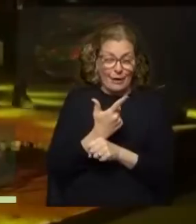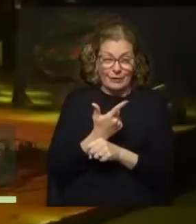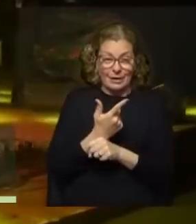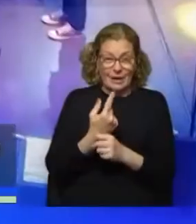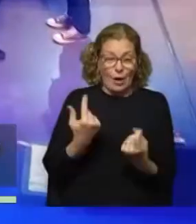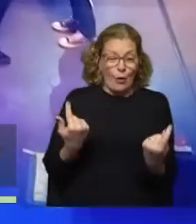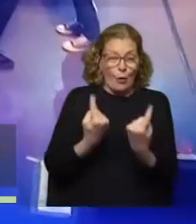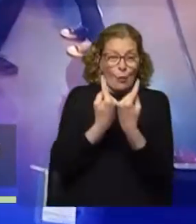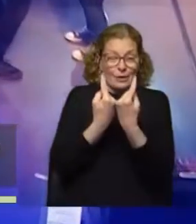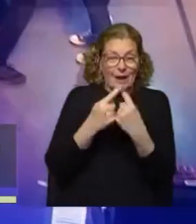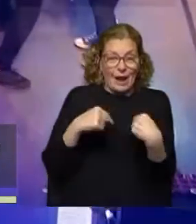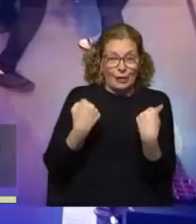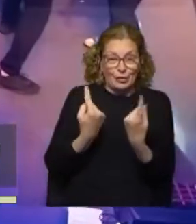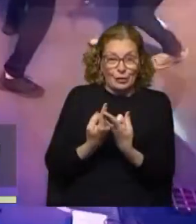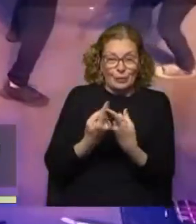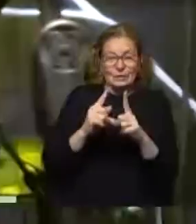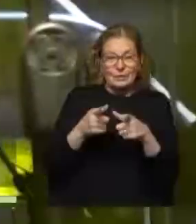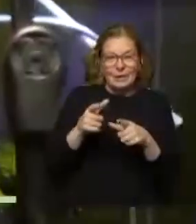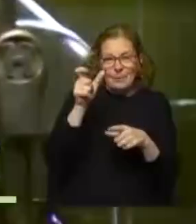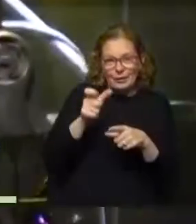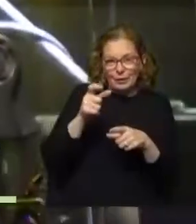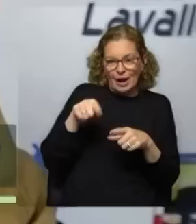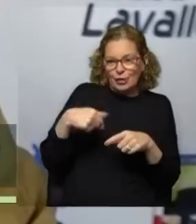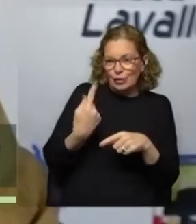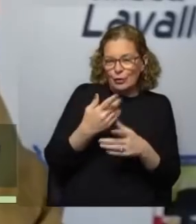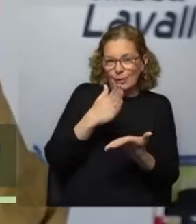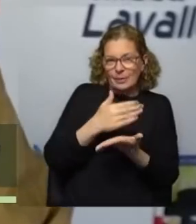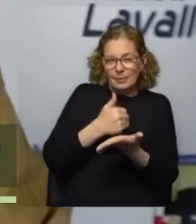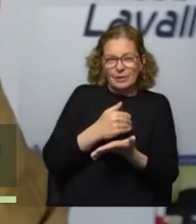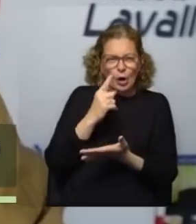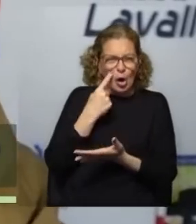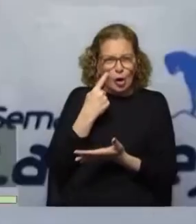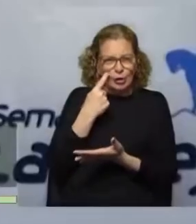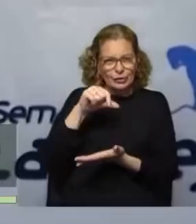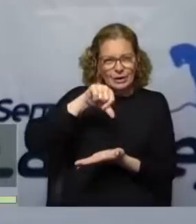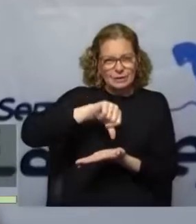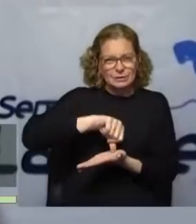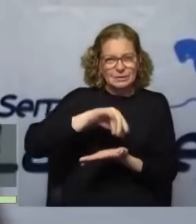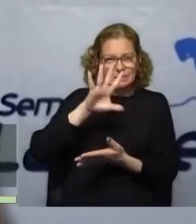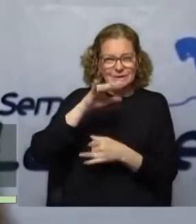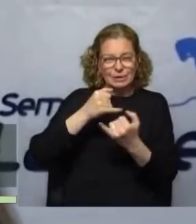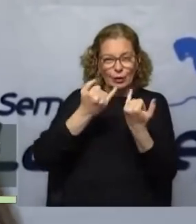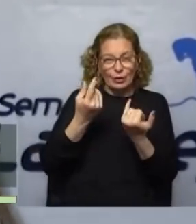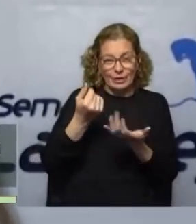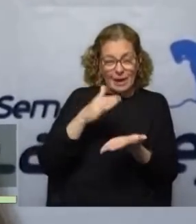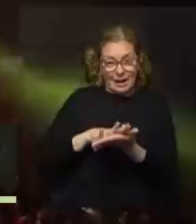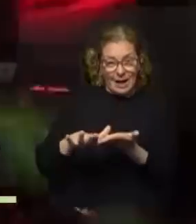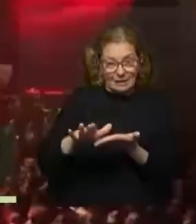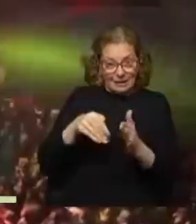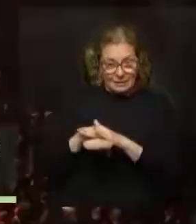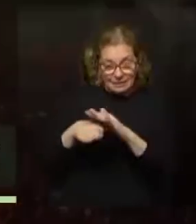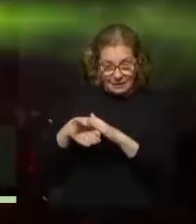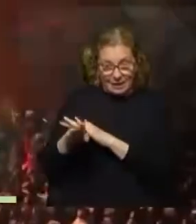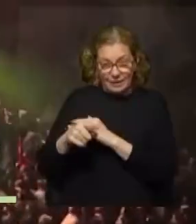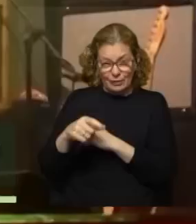nos une todos los minuano y también viene gente de todos los departamentos a conocer nuestra ciudad cinco días ventaja totalmente gratuita que